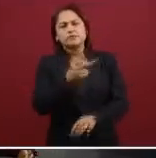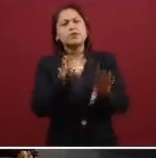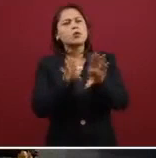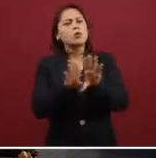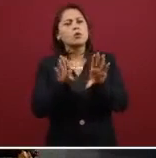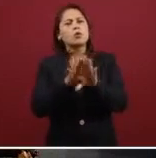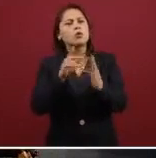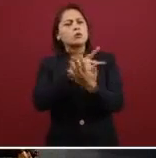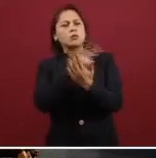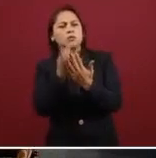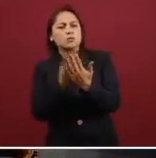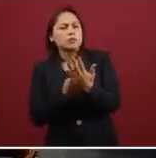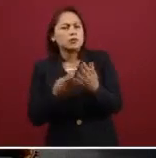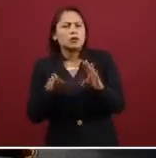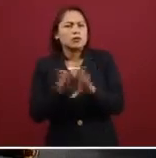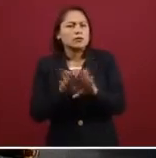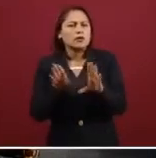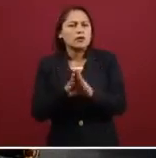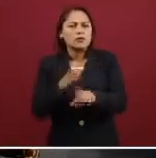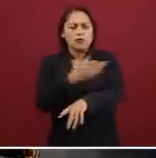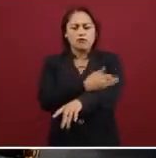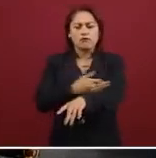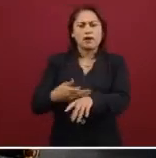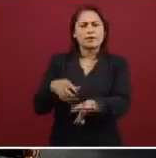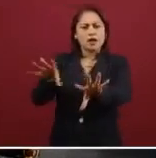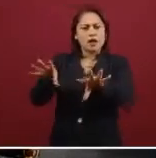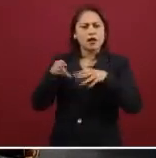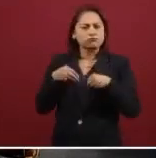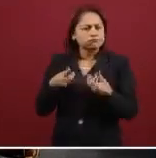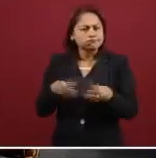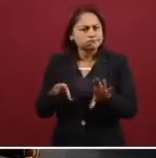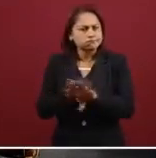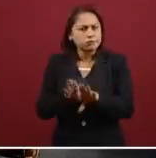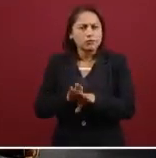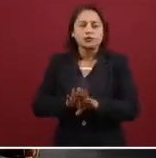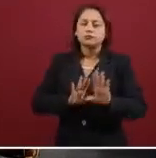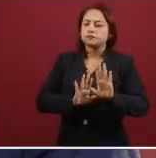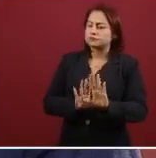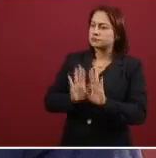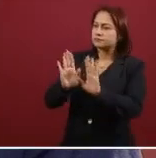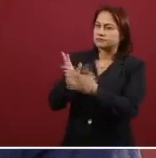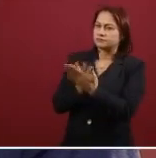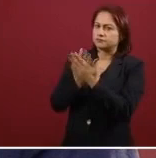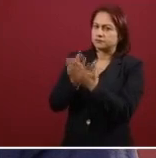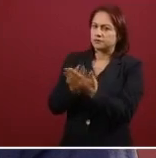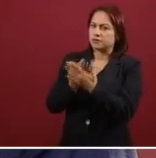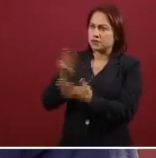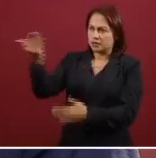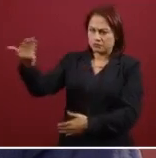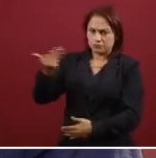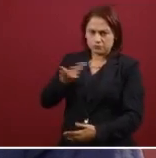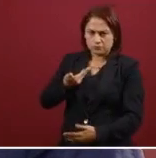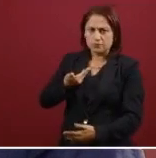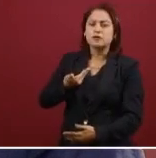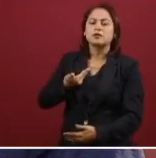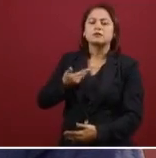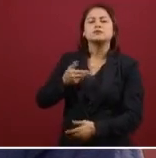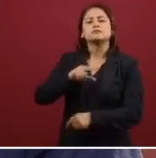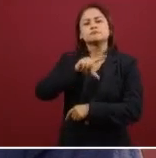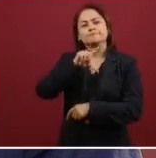ejemplo, a de las familias de acogida? Sí, vamos a esperar a que nos presenten su propuesta.